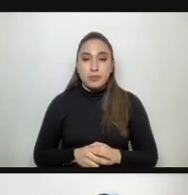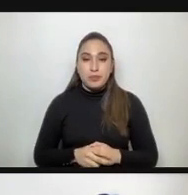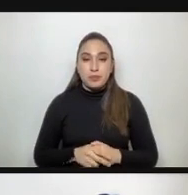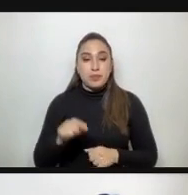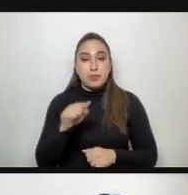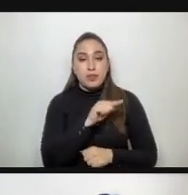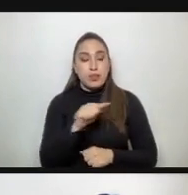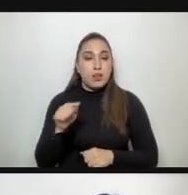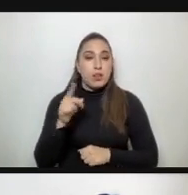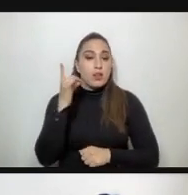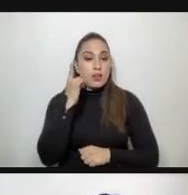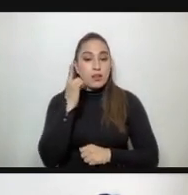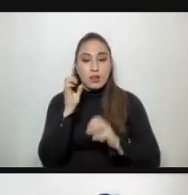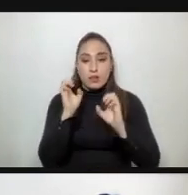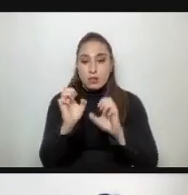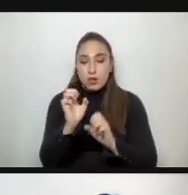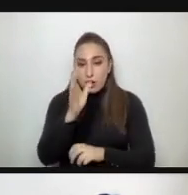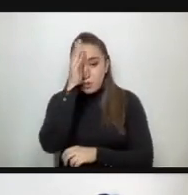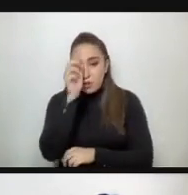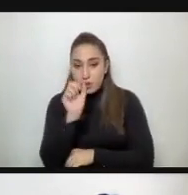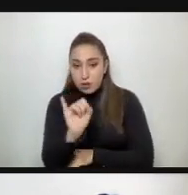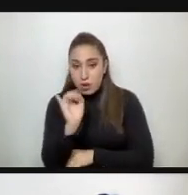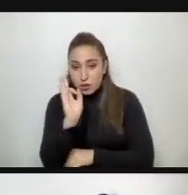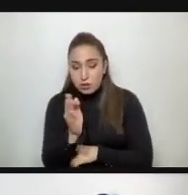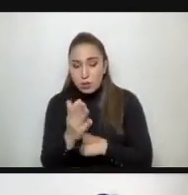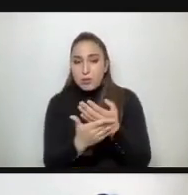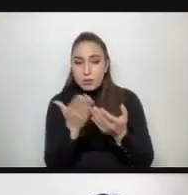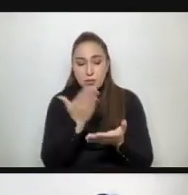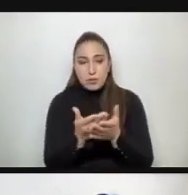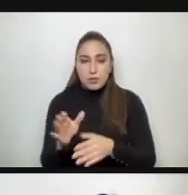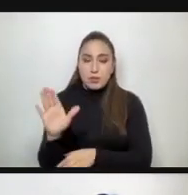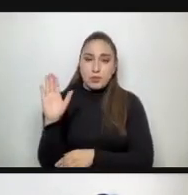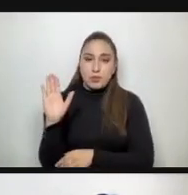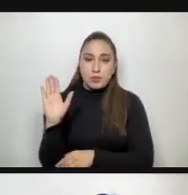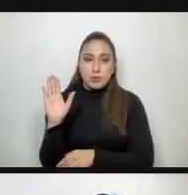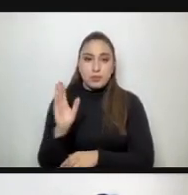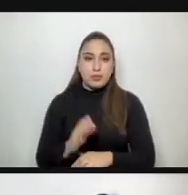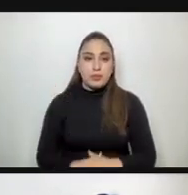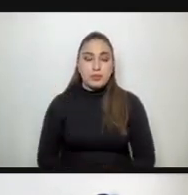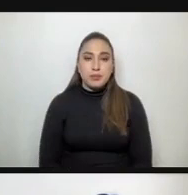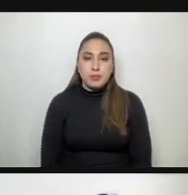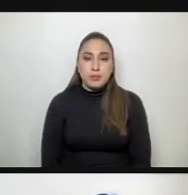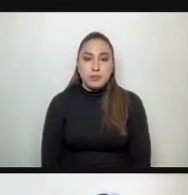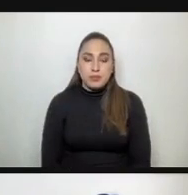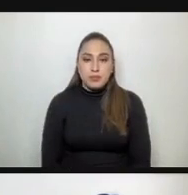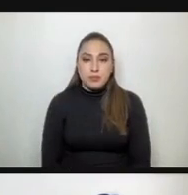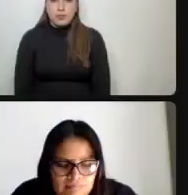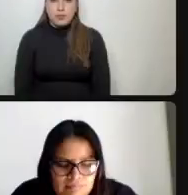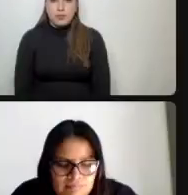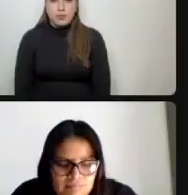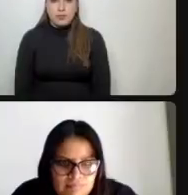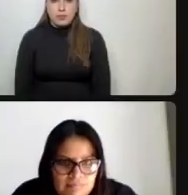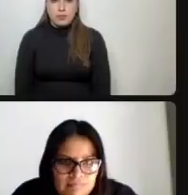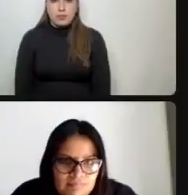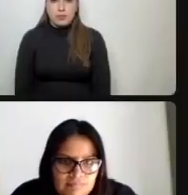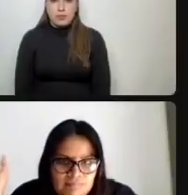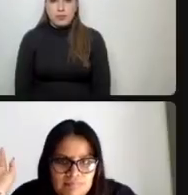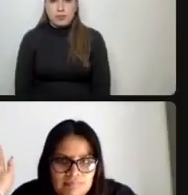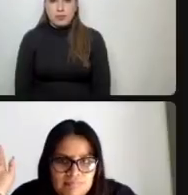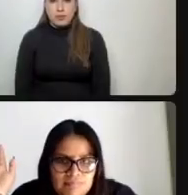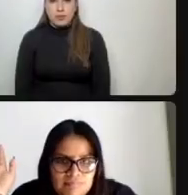Las diputadas y diputados que estén por la afirmativa, sírvanse manifestarlo levantando la mano.